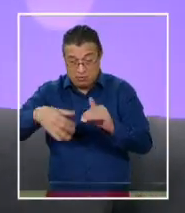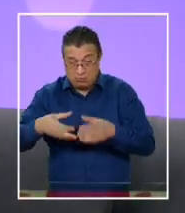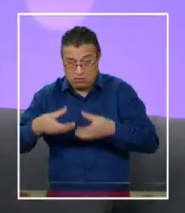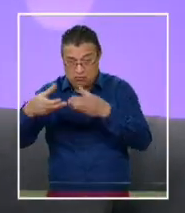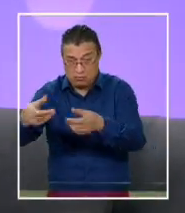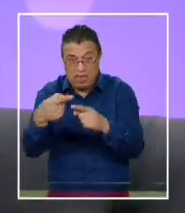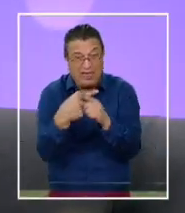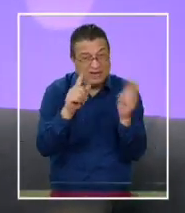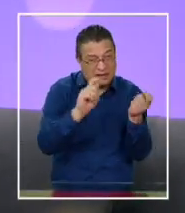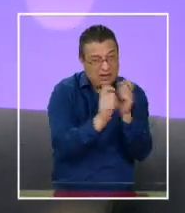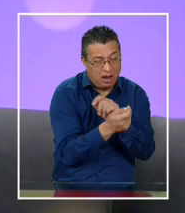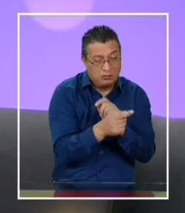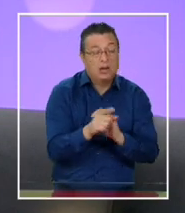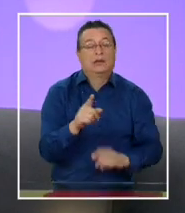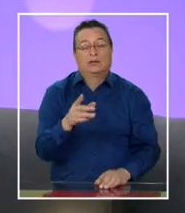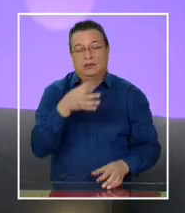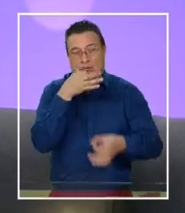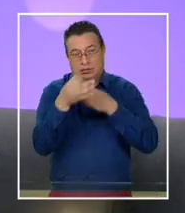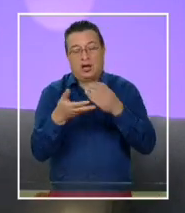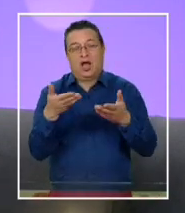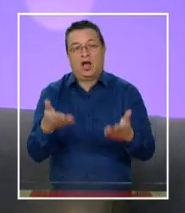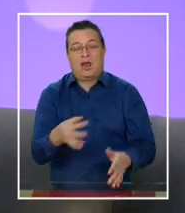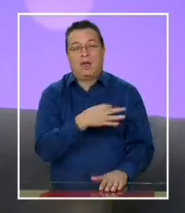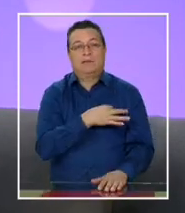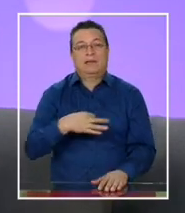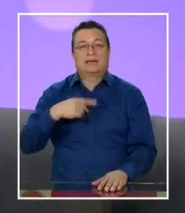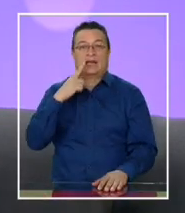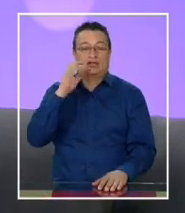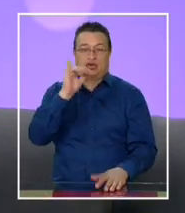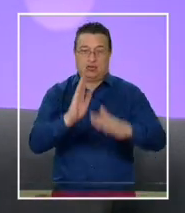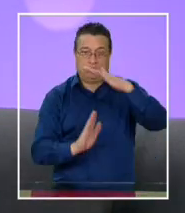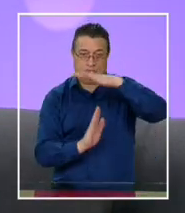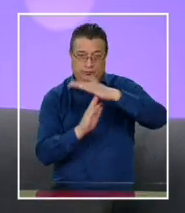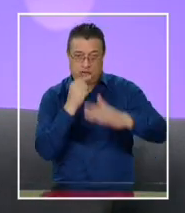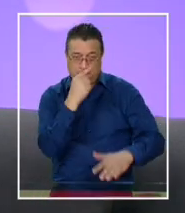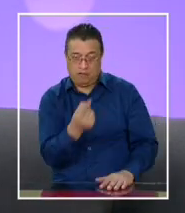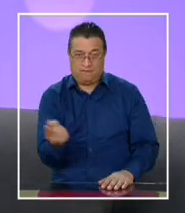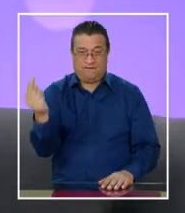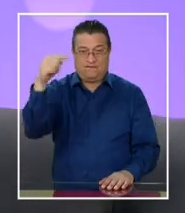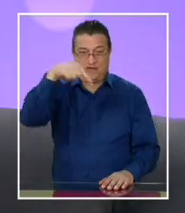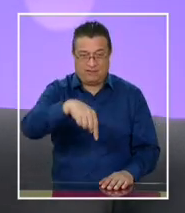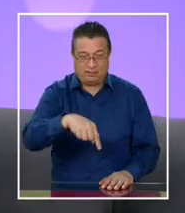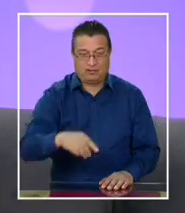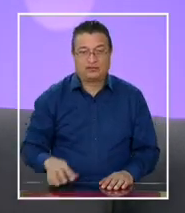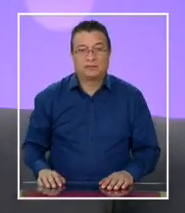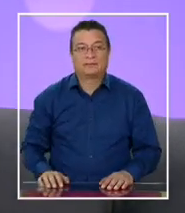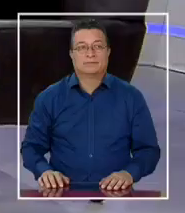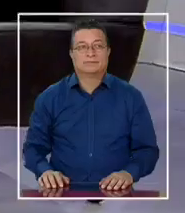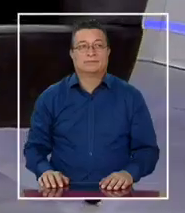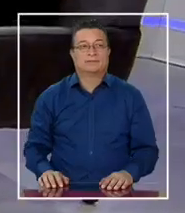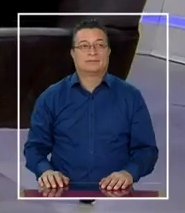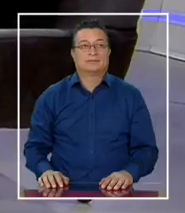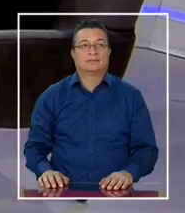con uno diferente de eso y más hablamos con la ministra del interior a la vuelta a esta pausa quien ha estado nacional